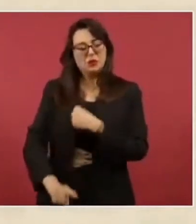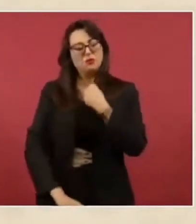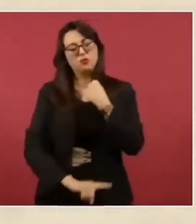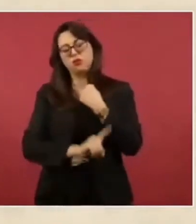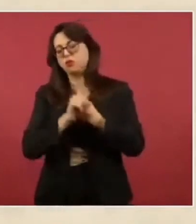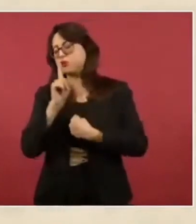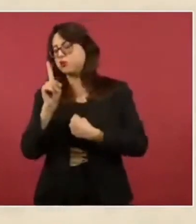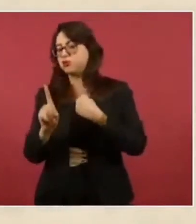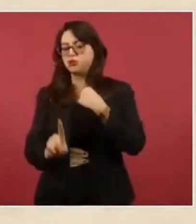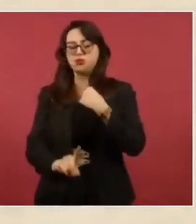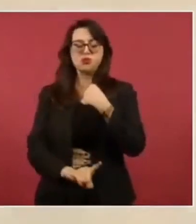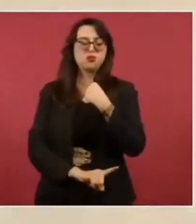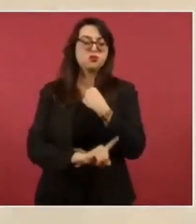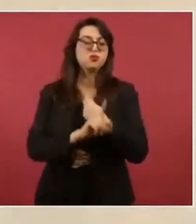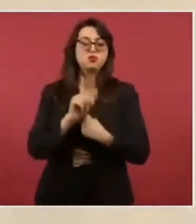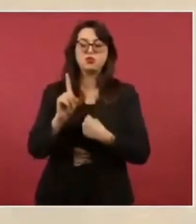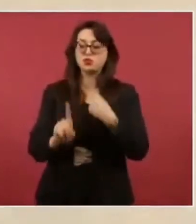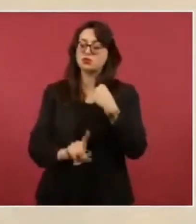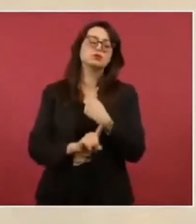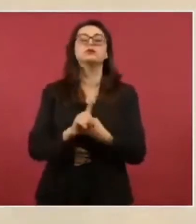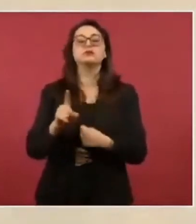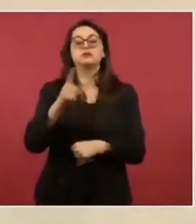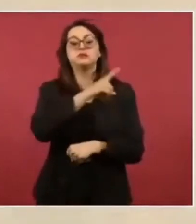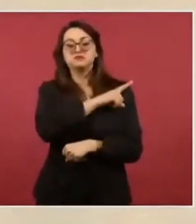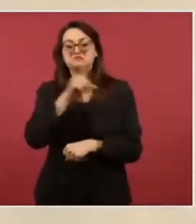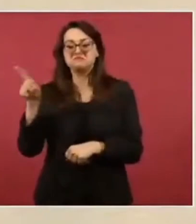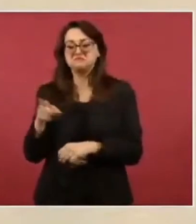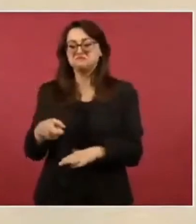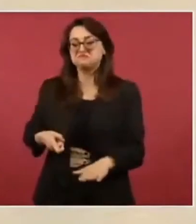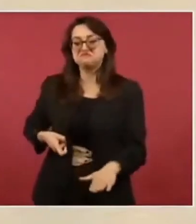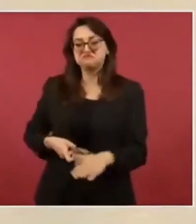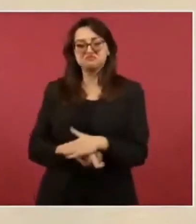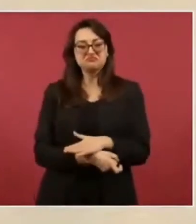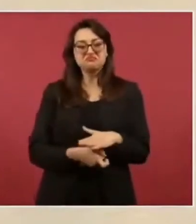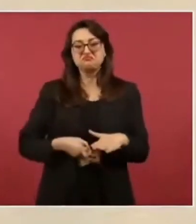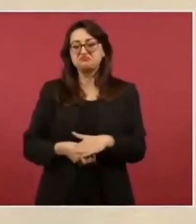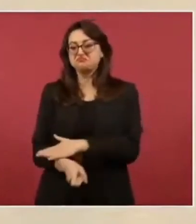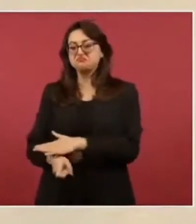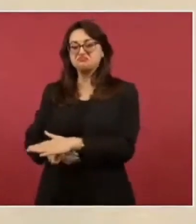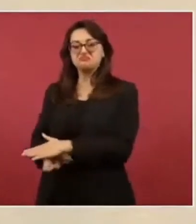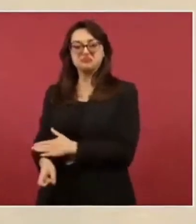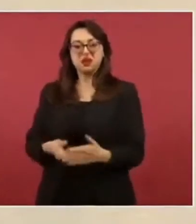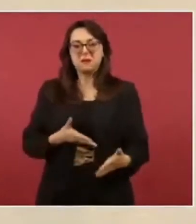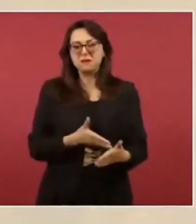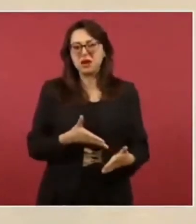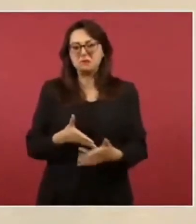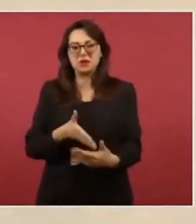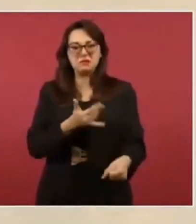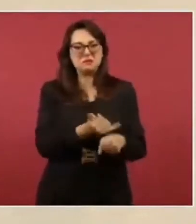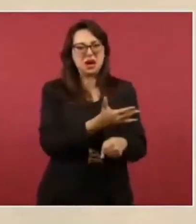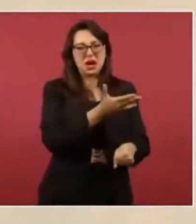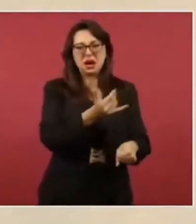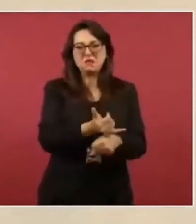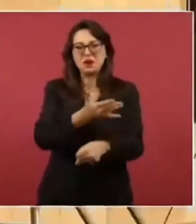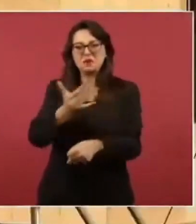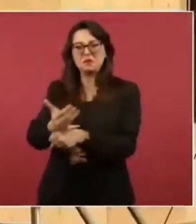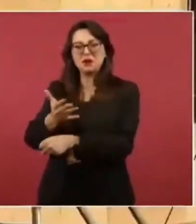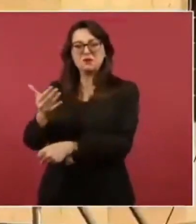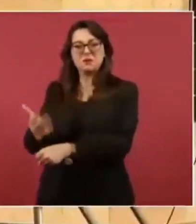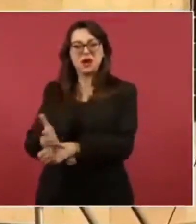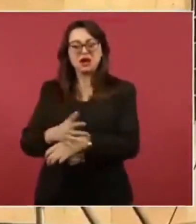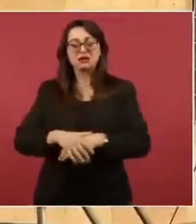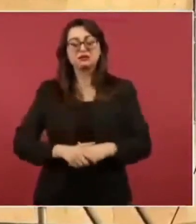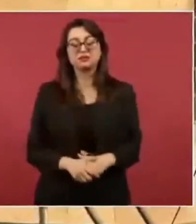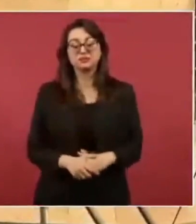compañías petroleras extranjeras. En nuestro país, la